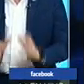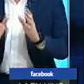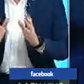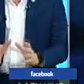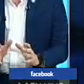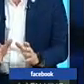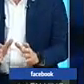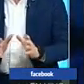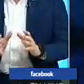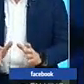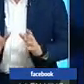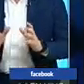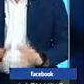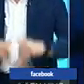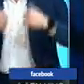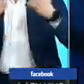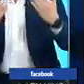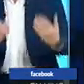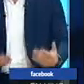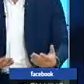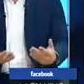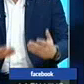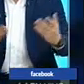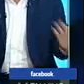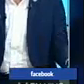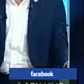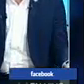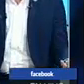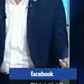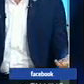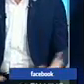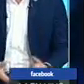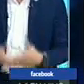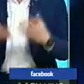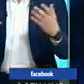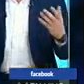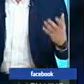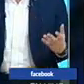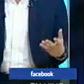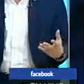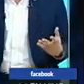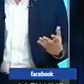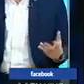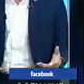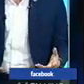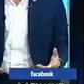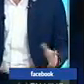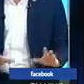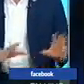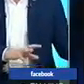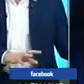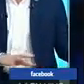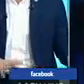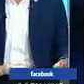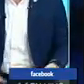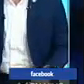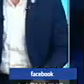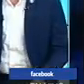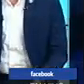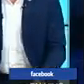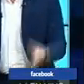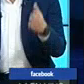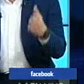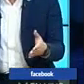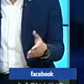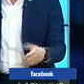hacer las cosas bien para hacer las cosas en función de quienes importan que son las poblaciones vulnerables de cada uno de los estados